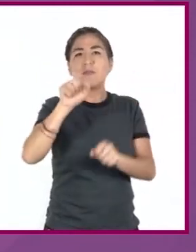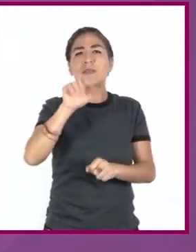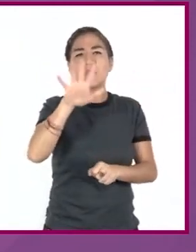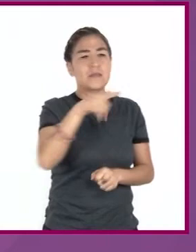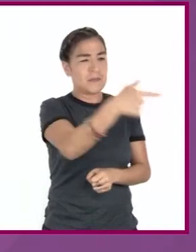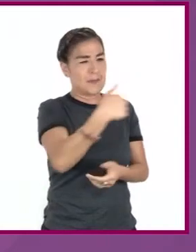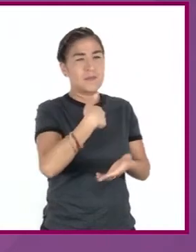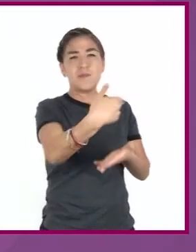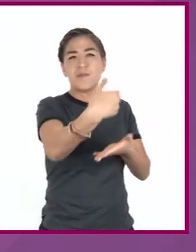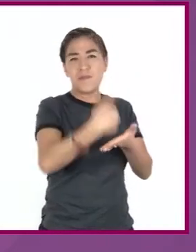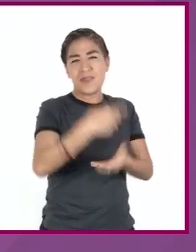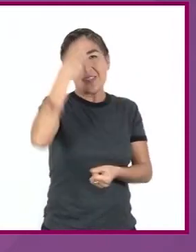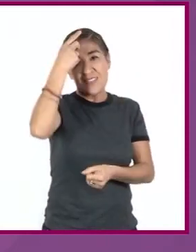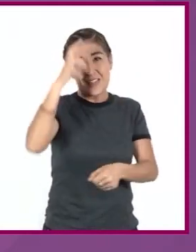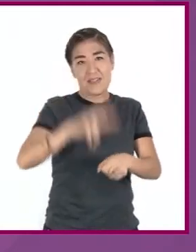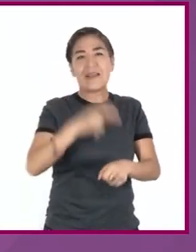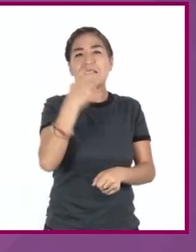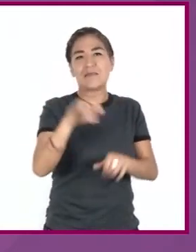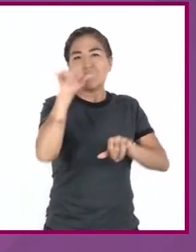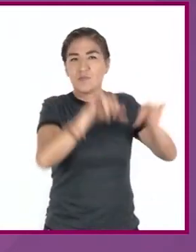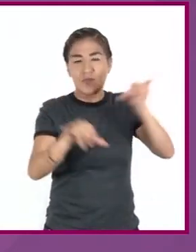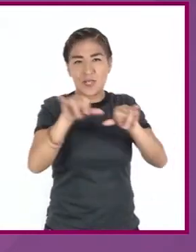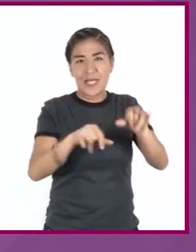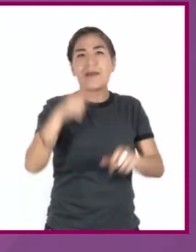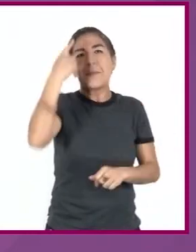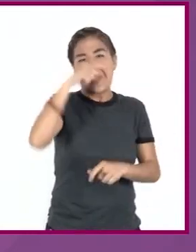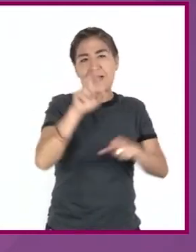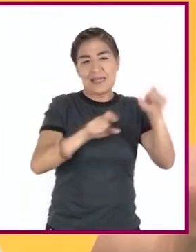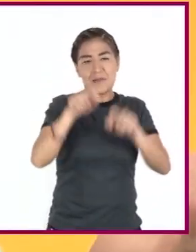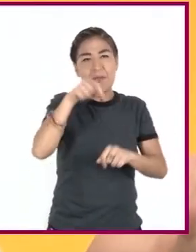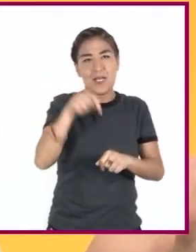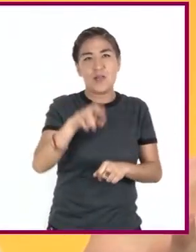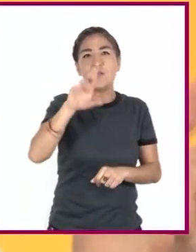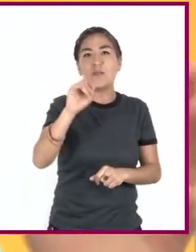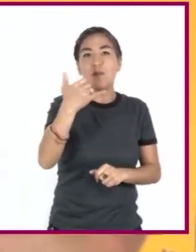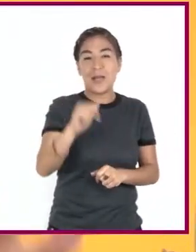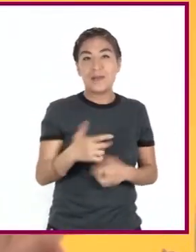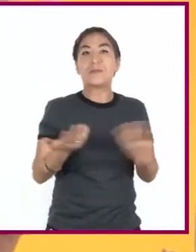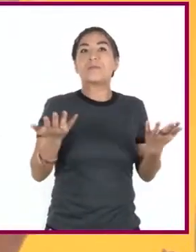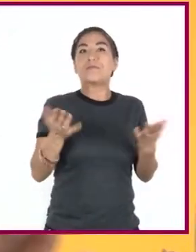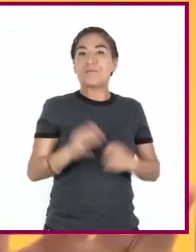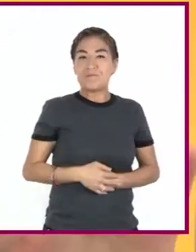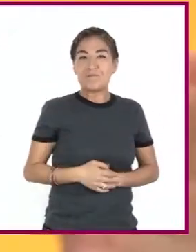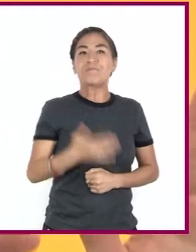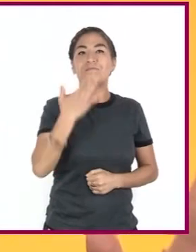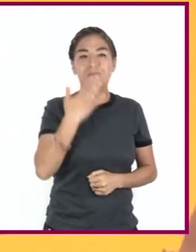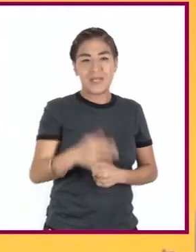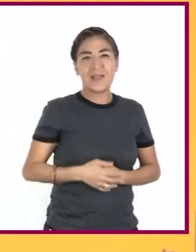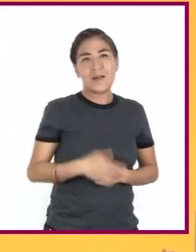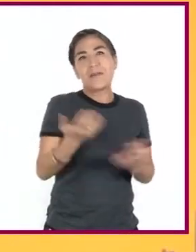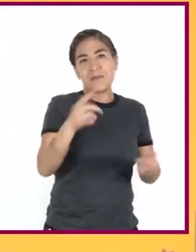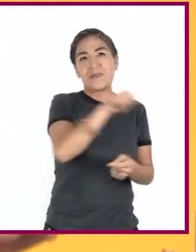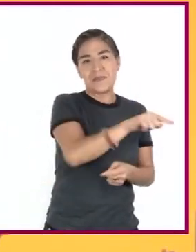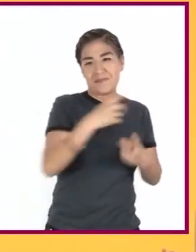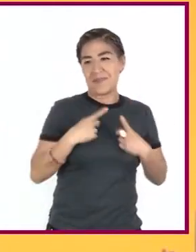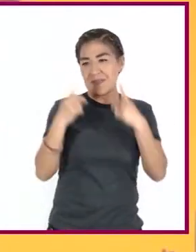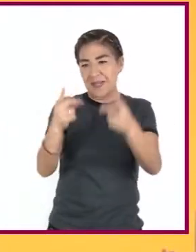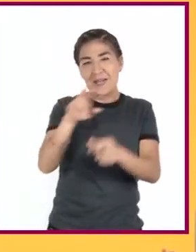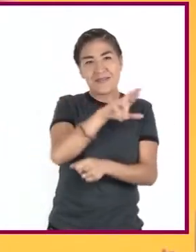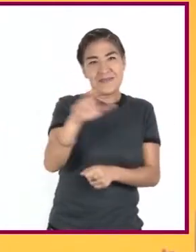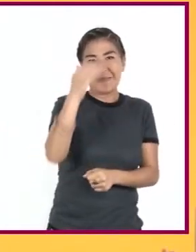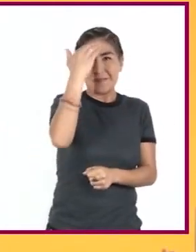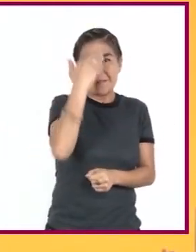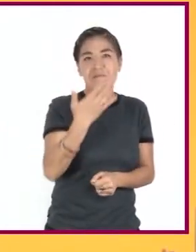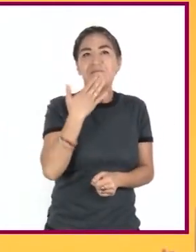como director del laboratorio de química de la Royal Society. Vaya, un poco de reconocimiento con un puesto